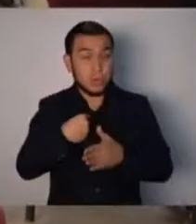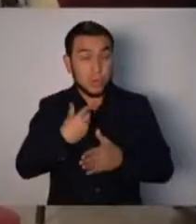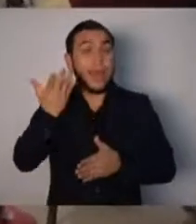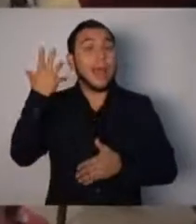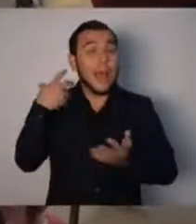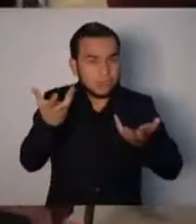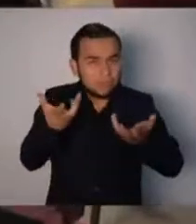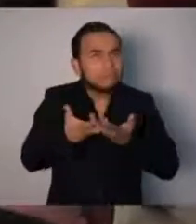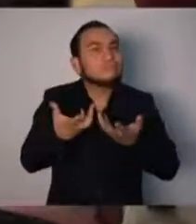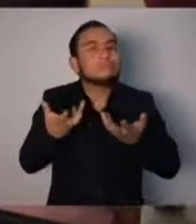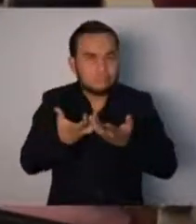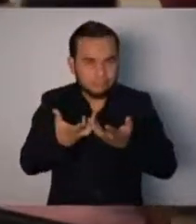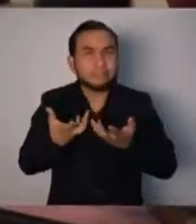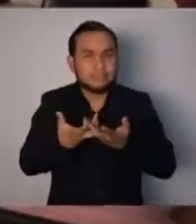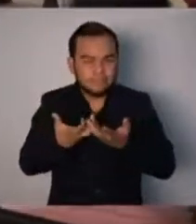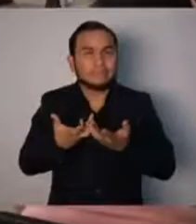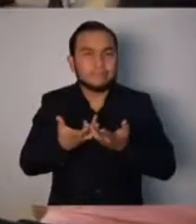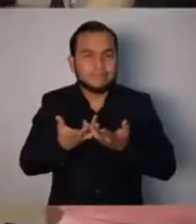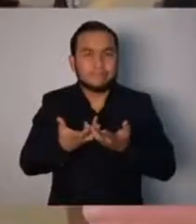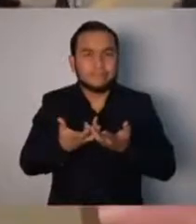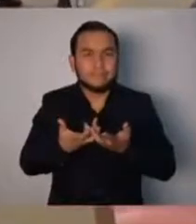yo era compañero de